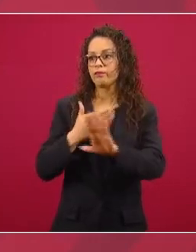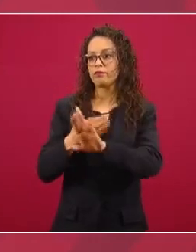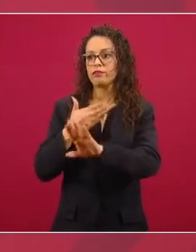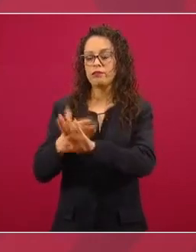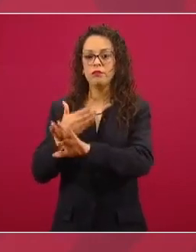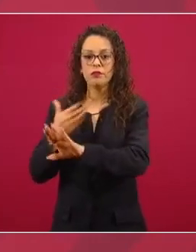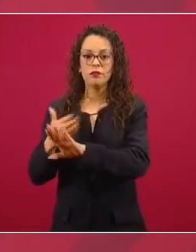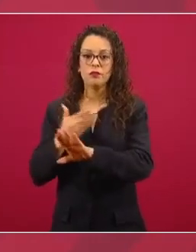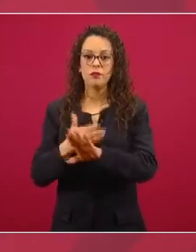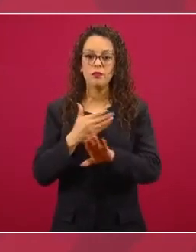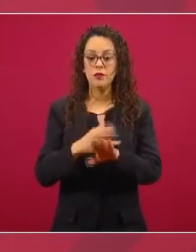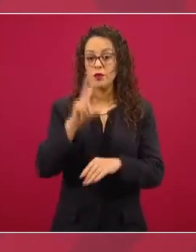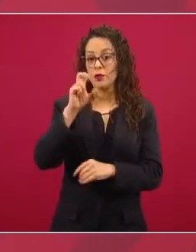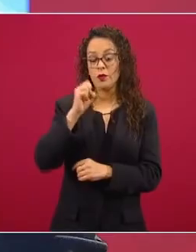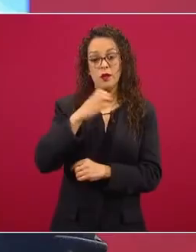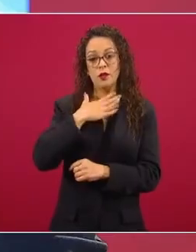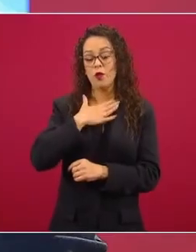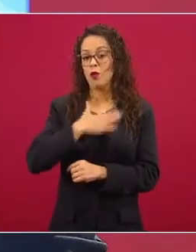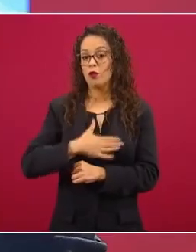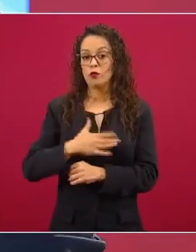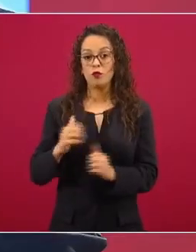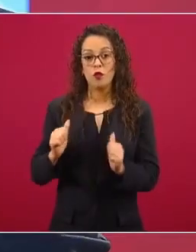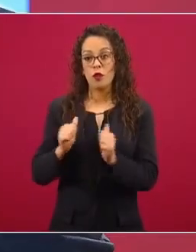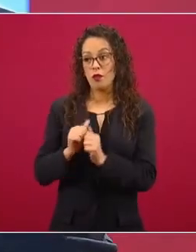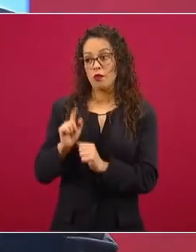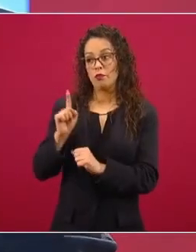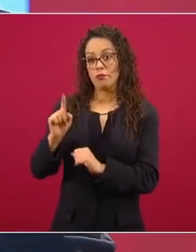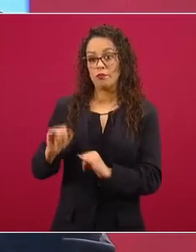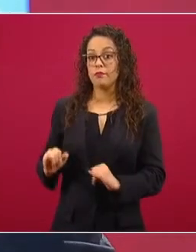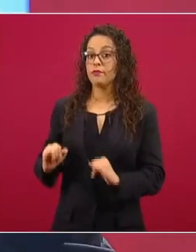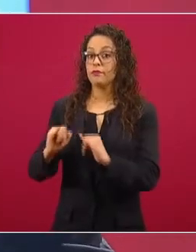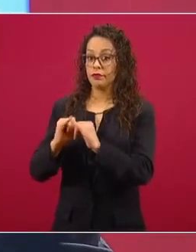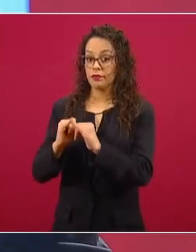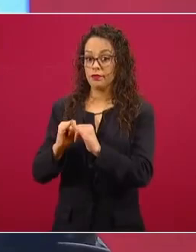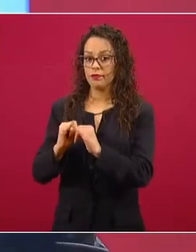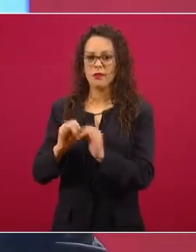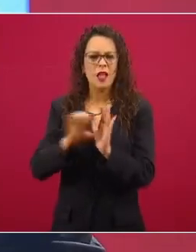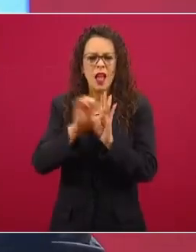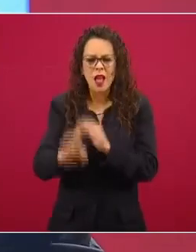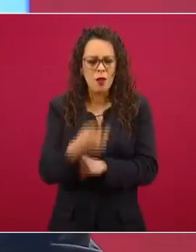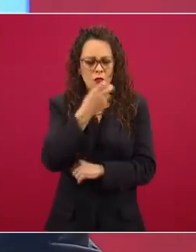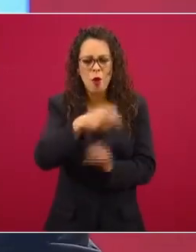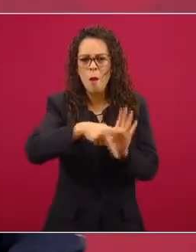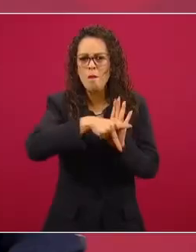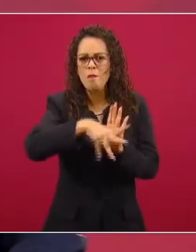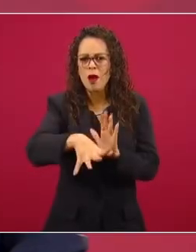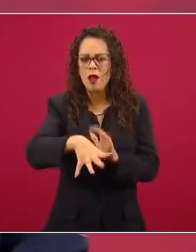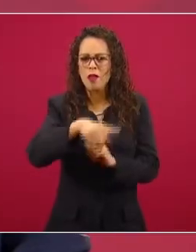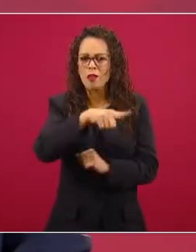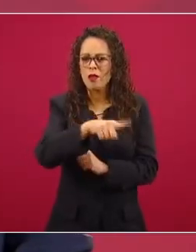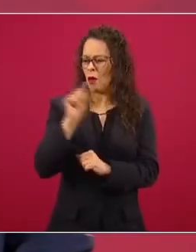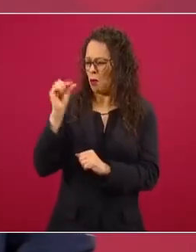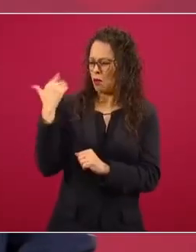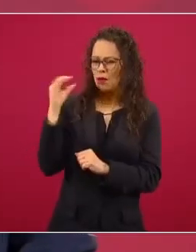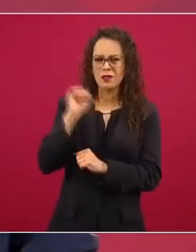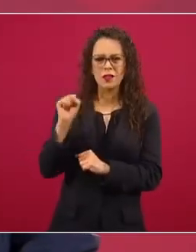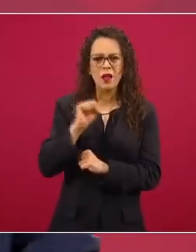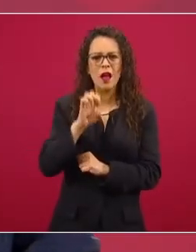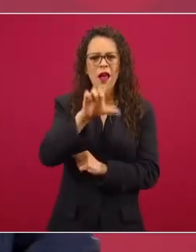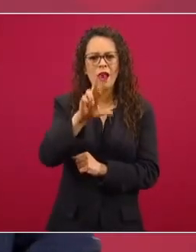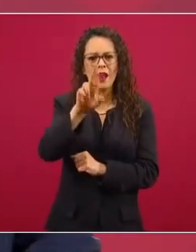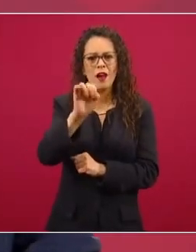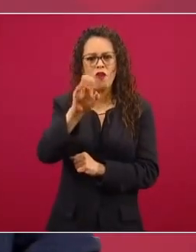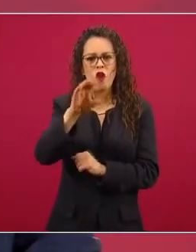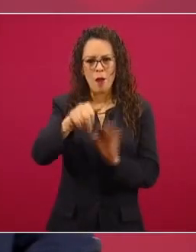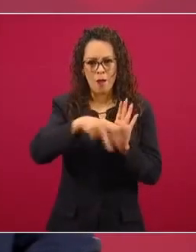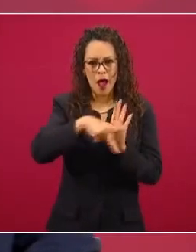injusto contra la institución. Esto quiso el Reforma el sábado. Y lean